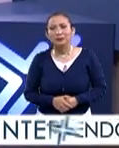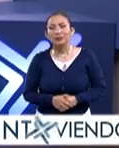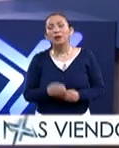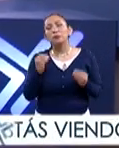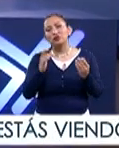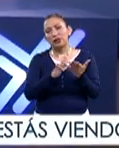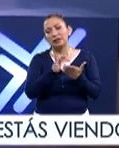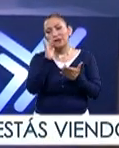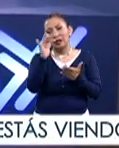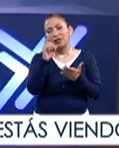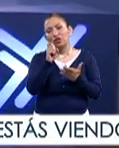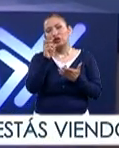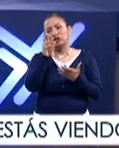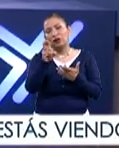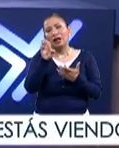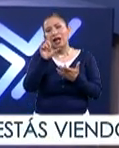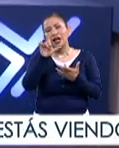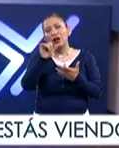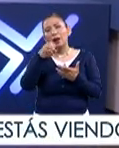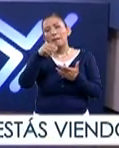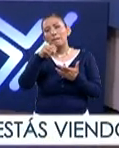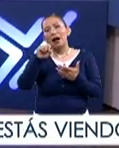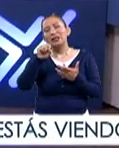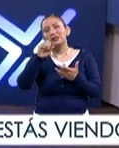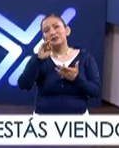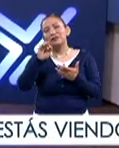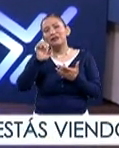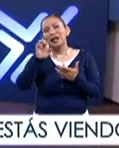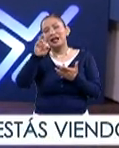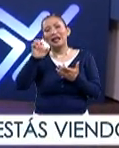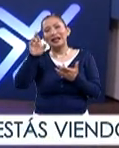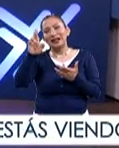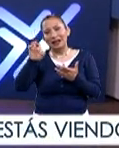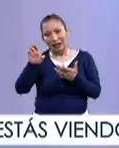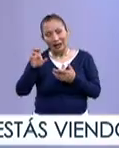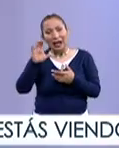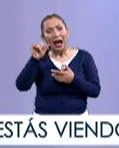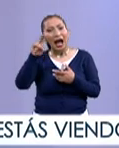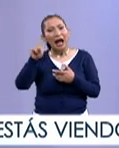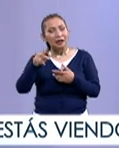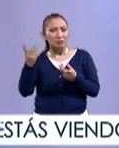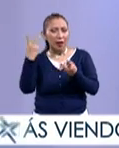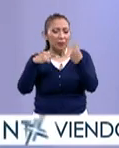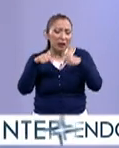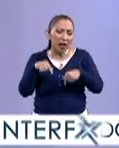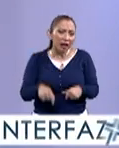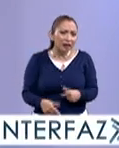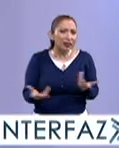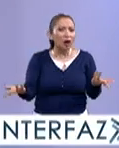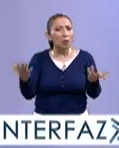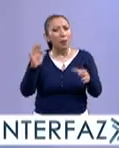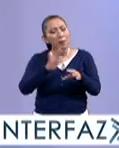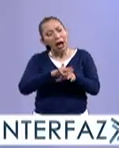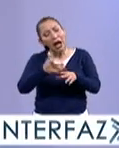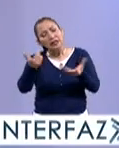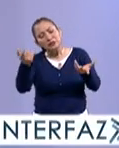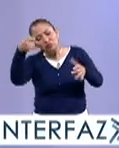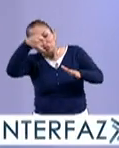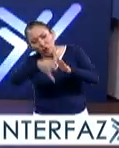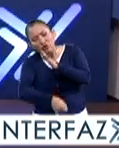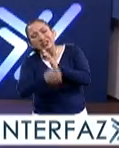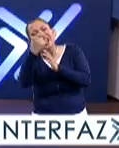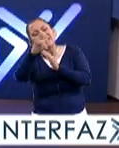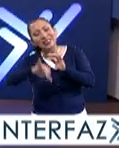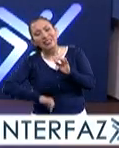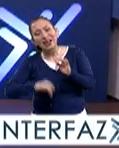Pues le agradecemos mucho, doctor Helio Massarer Can, por haber estado con nosotros, poder haber pues ampliado y profundizado